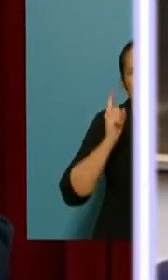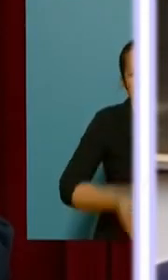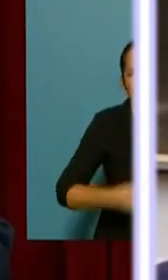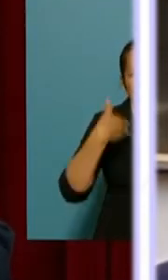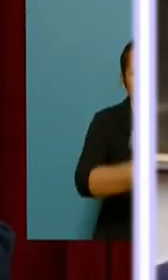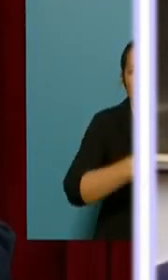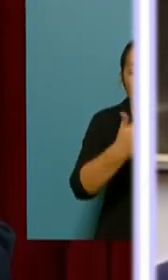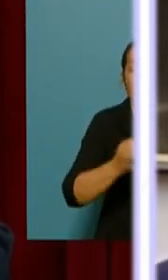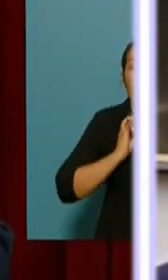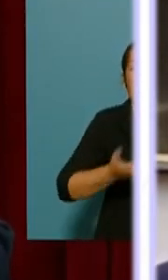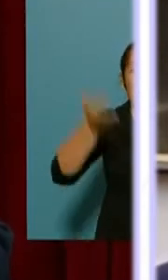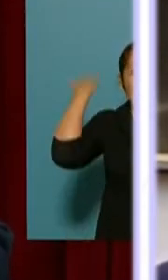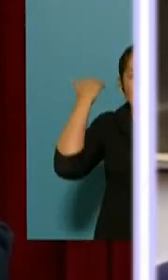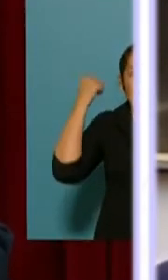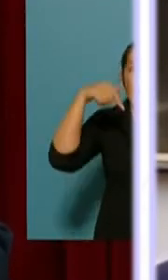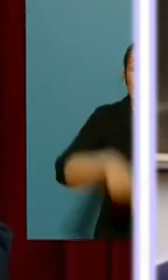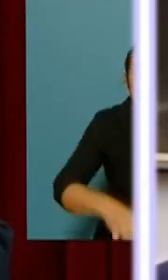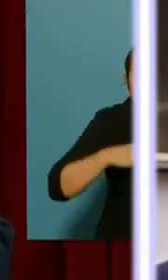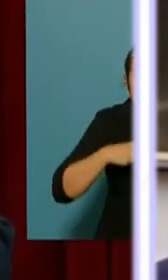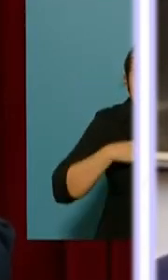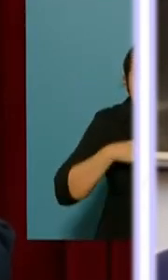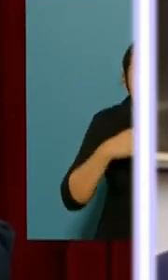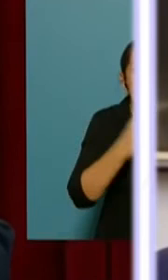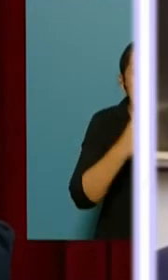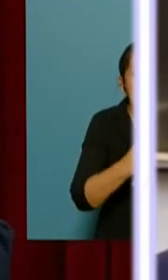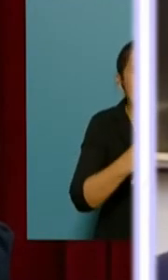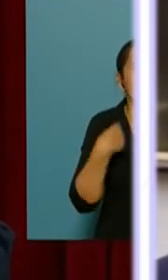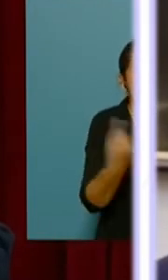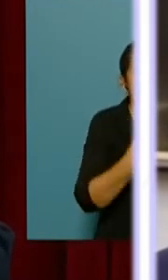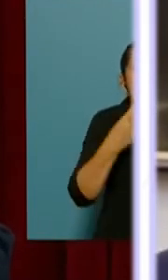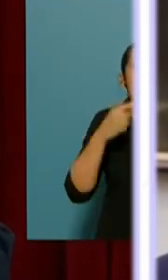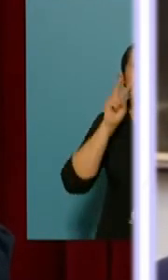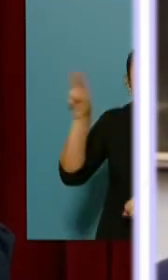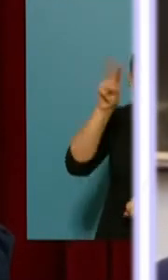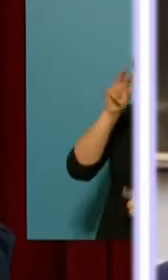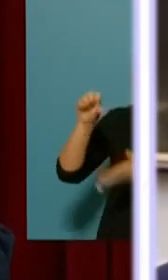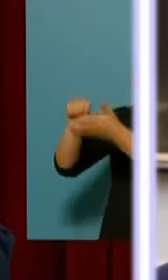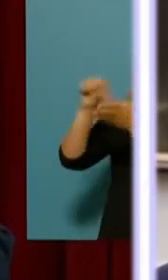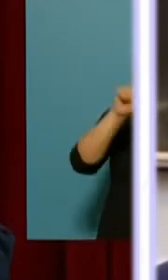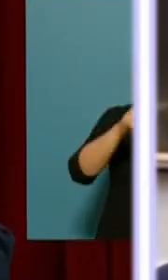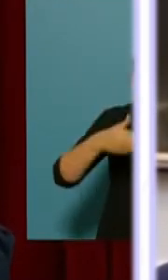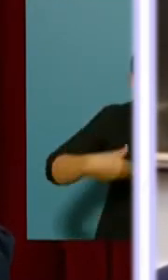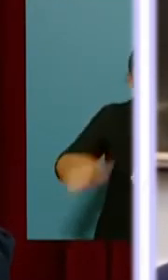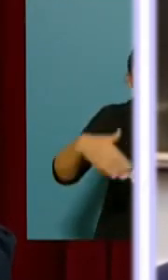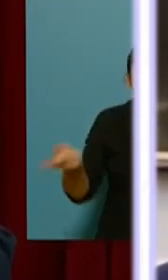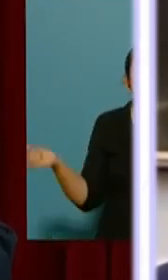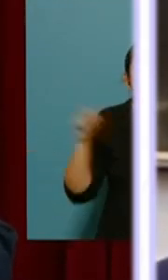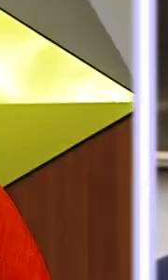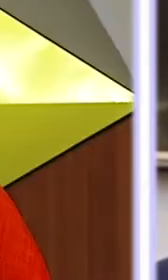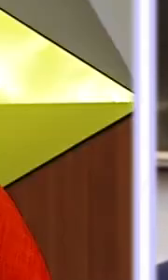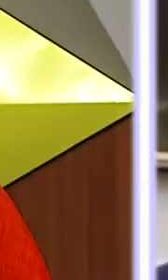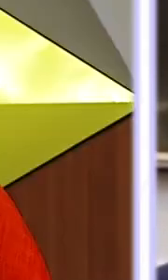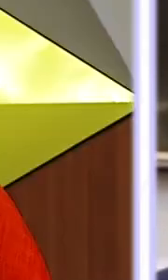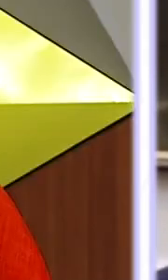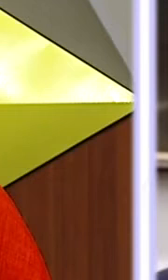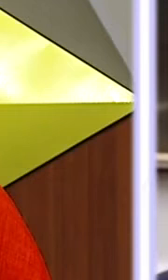lo más rápido, se extienda lo más rápido posible, porque afectando a toda la clase política, nosotros entendemos que lo que pasó